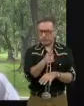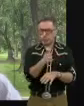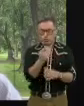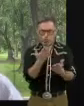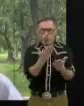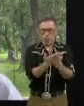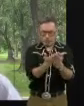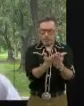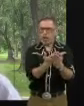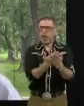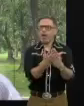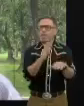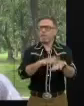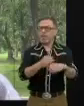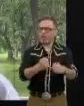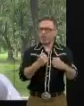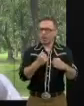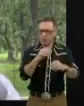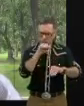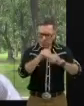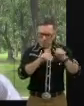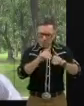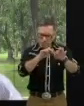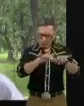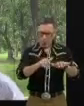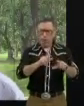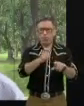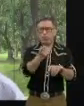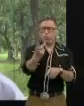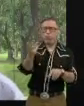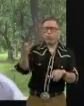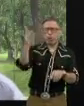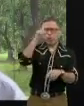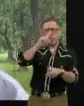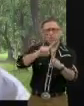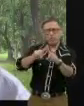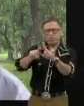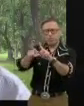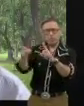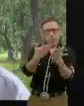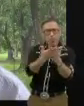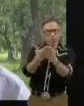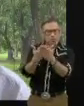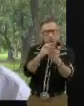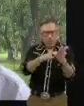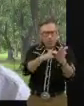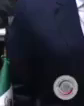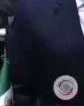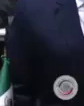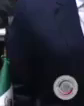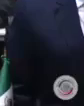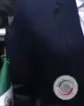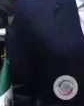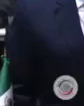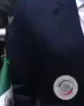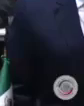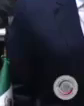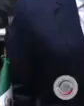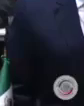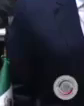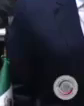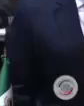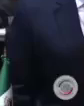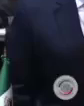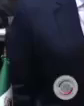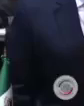nacional del Partido Tricolor, advirtió que no está de acuerdo con esta decisión y la impugnará ante el Tribunal Electoral del Poder Judicial de la